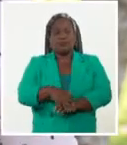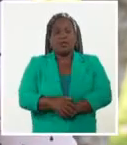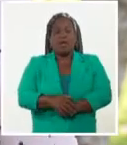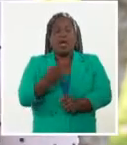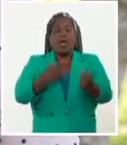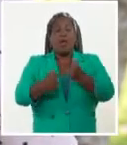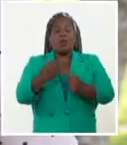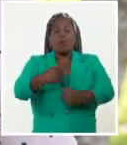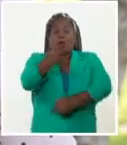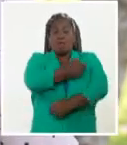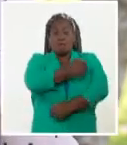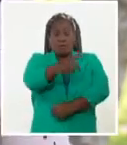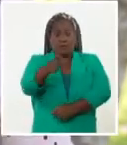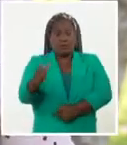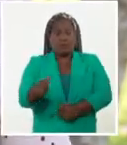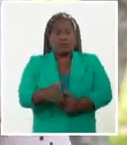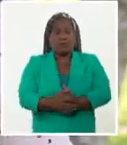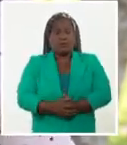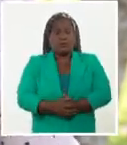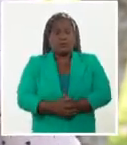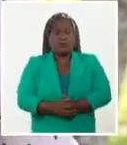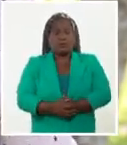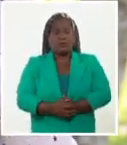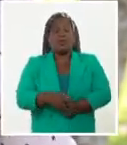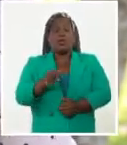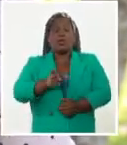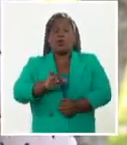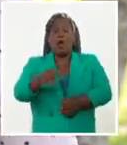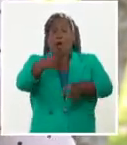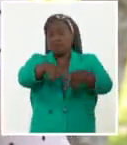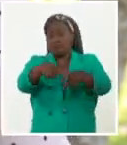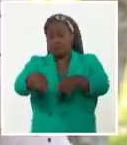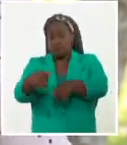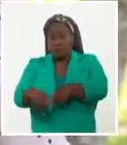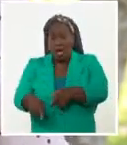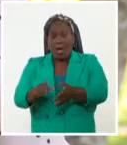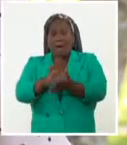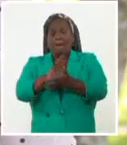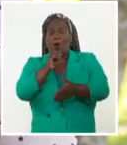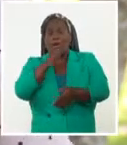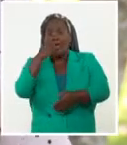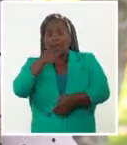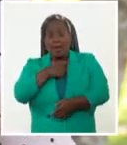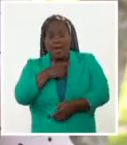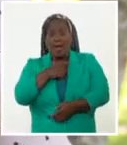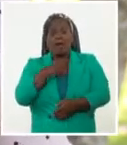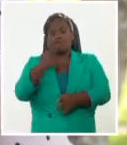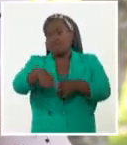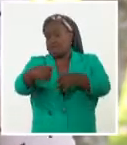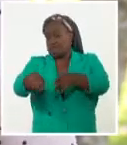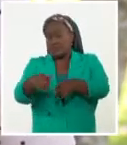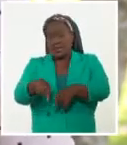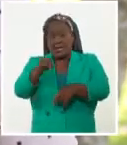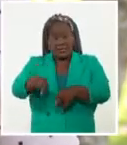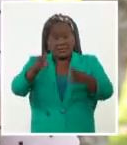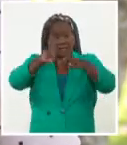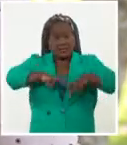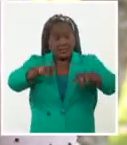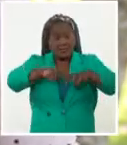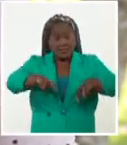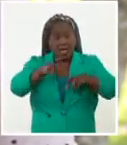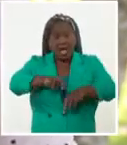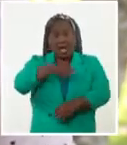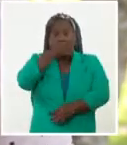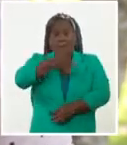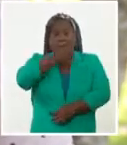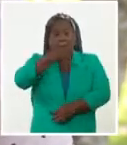vacuna extranjera, dígase Johnson & Johnson, Moderna, Pfizer, entre otras. Es un estudio que se ha explicado acá